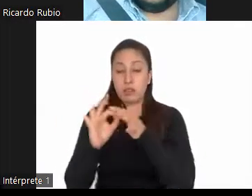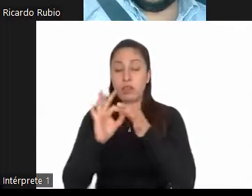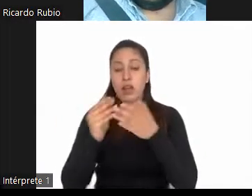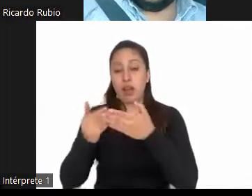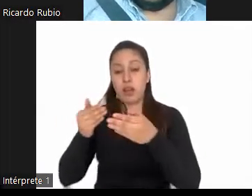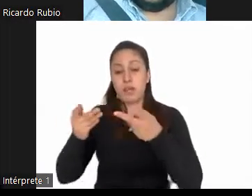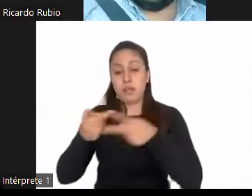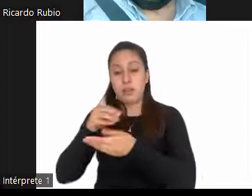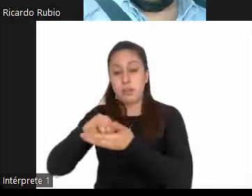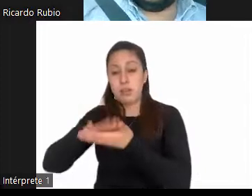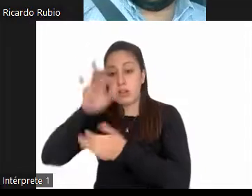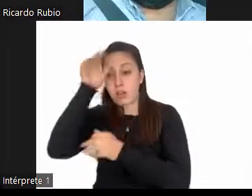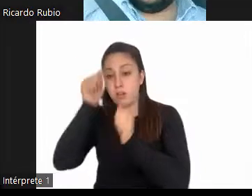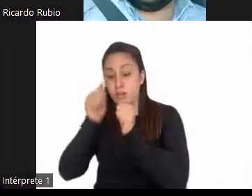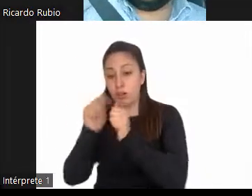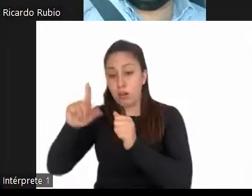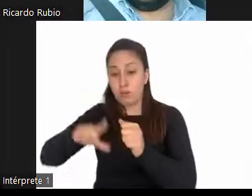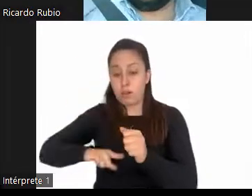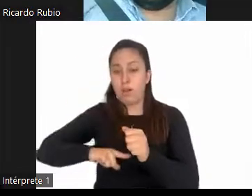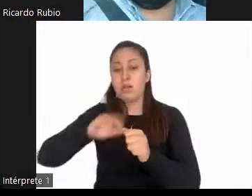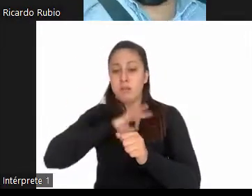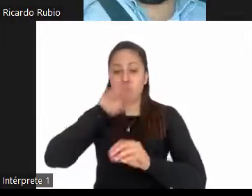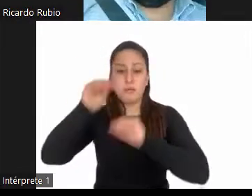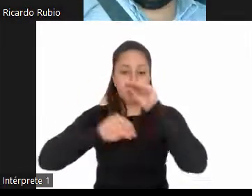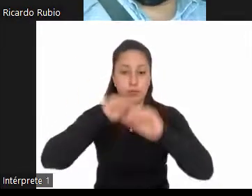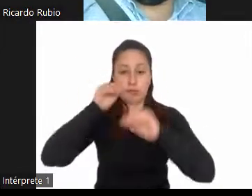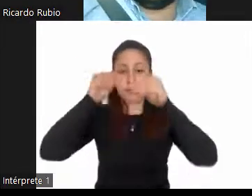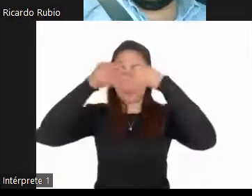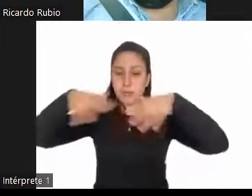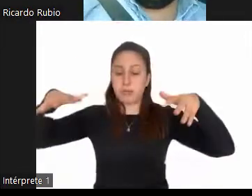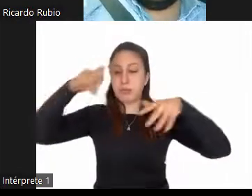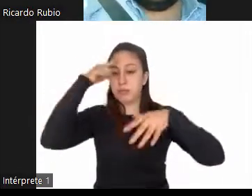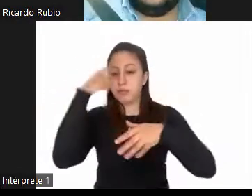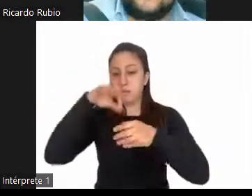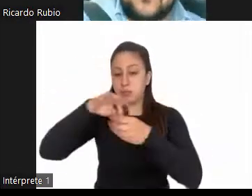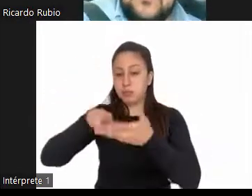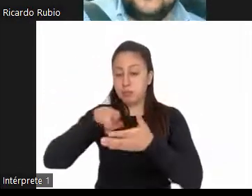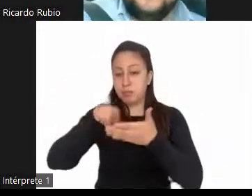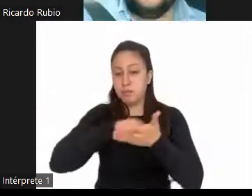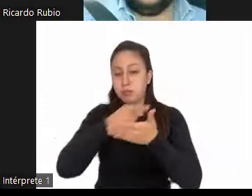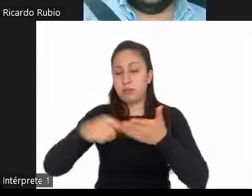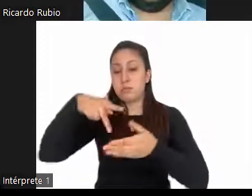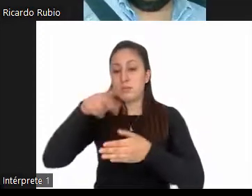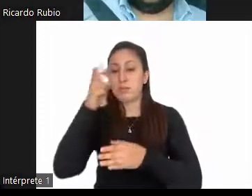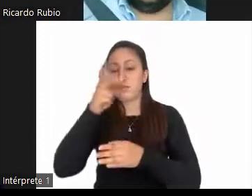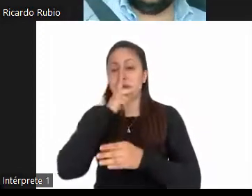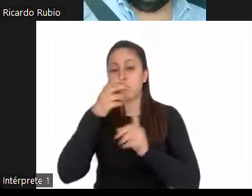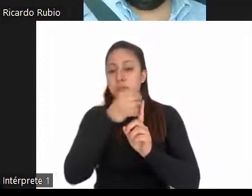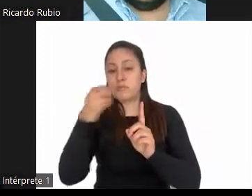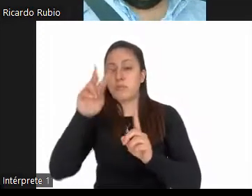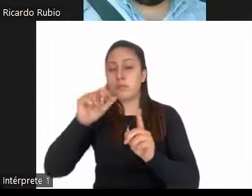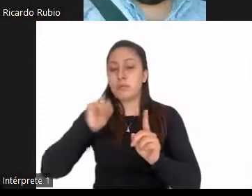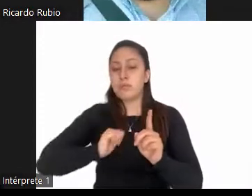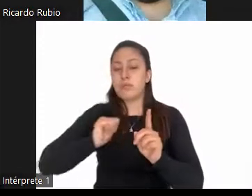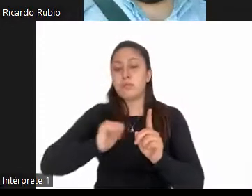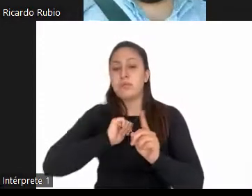autoridad correspondiente, colocarán propaganda electoral, pero dicha redacción resulta ambigua porque no se